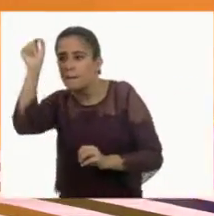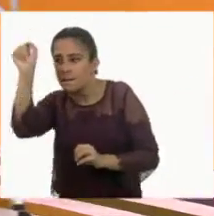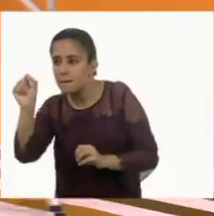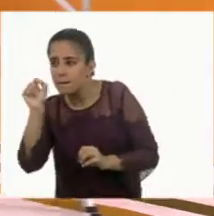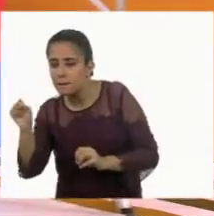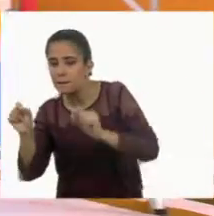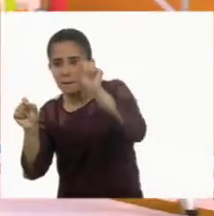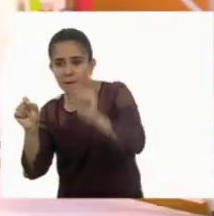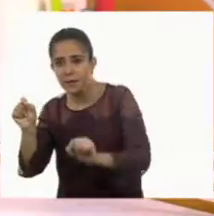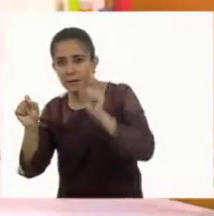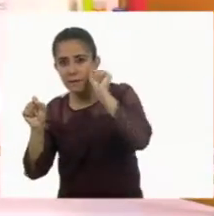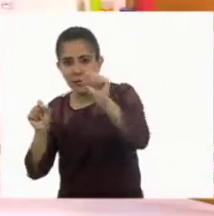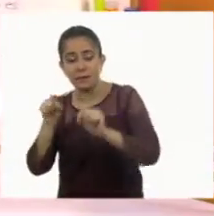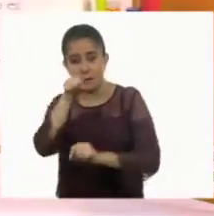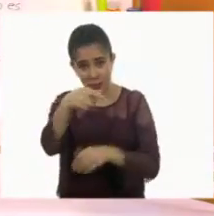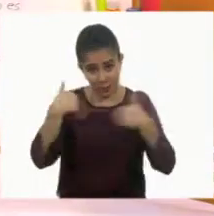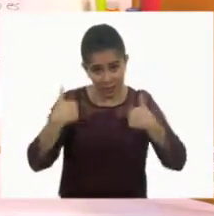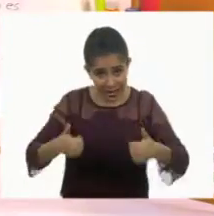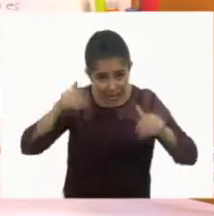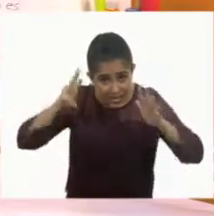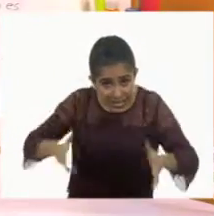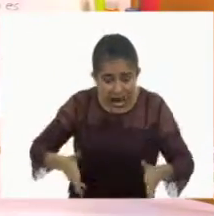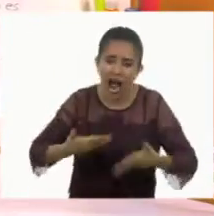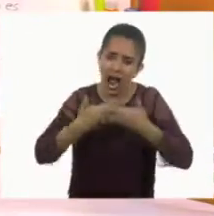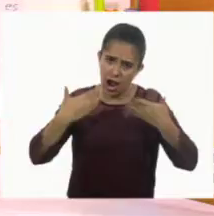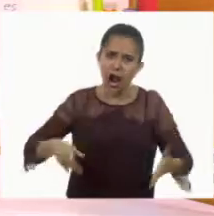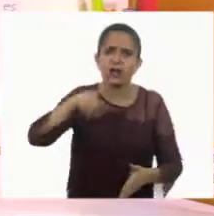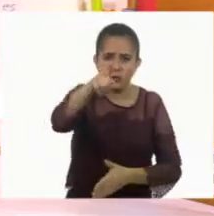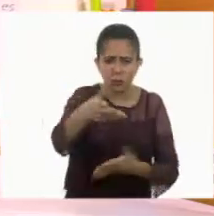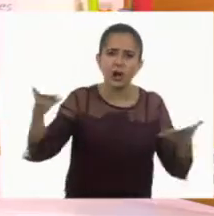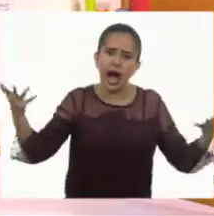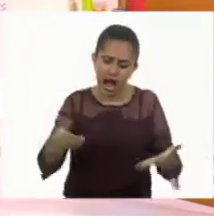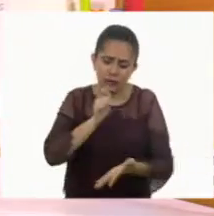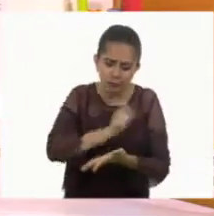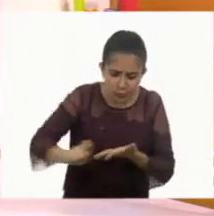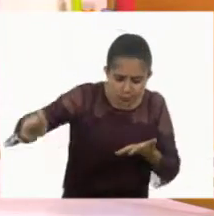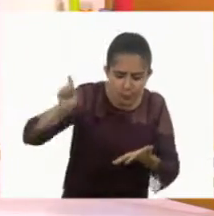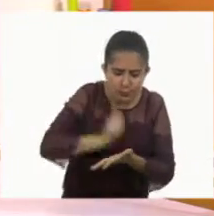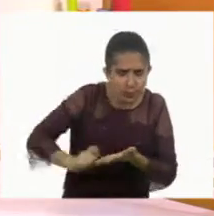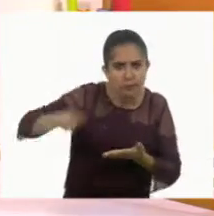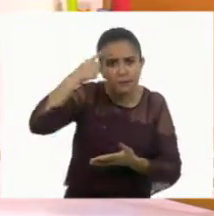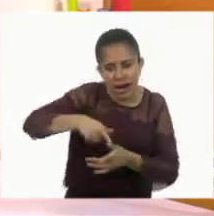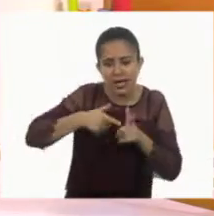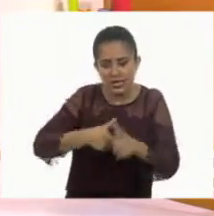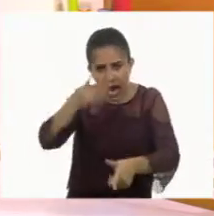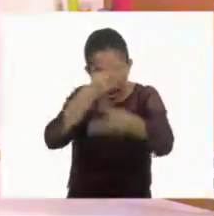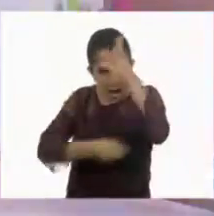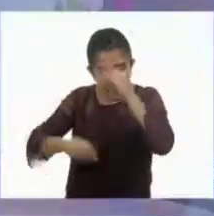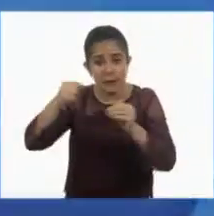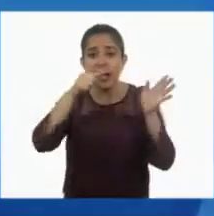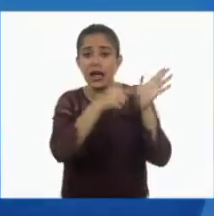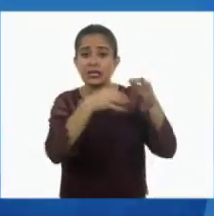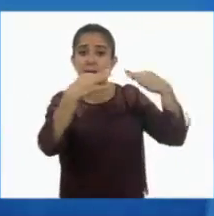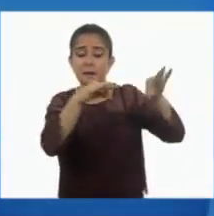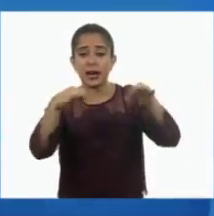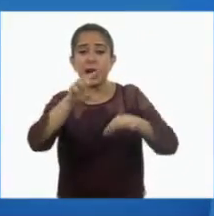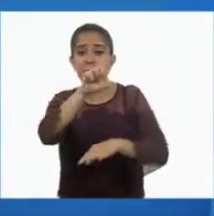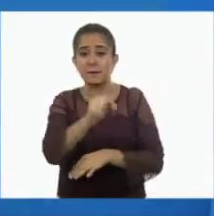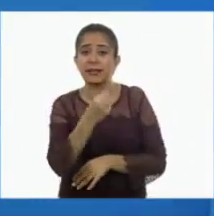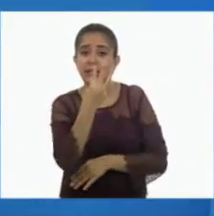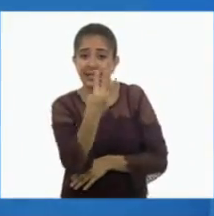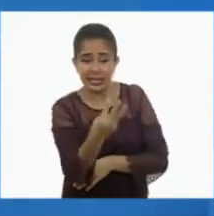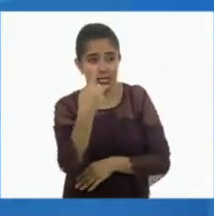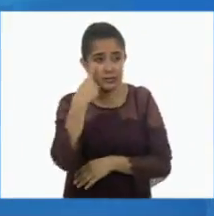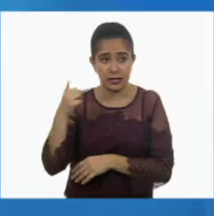este, con estos ejercicios para reforzar o para seguir averiguando en la página número 23 de su libro.